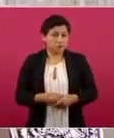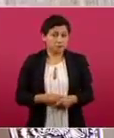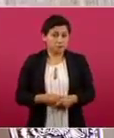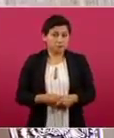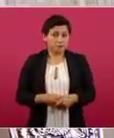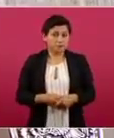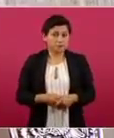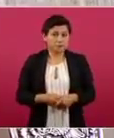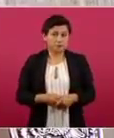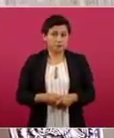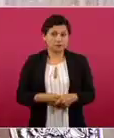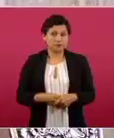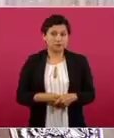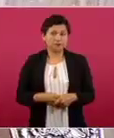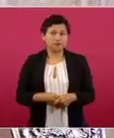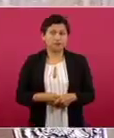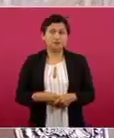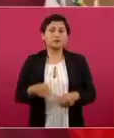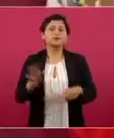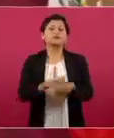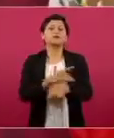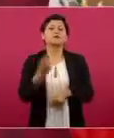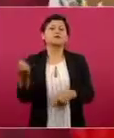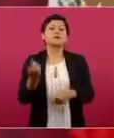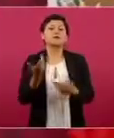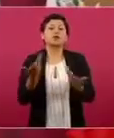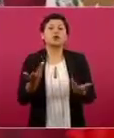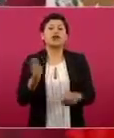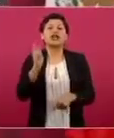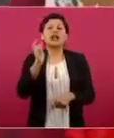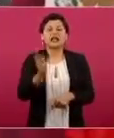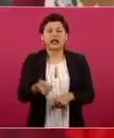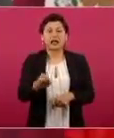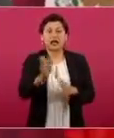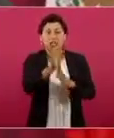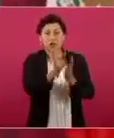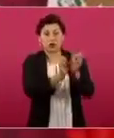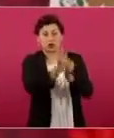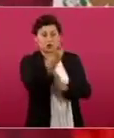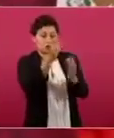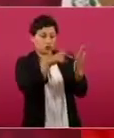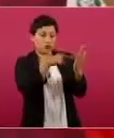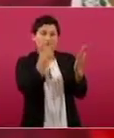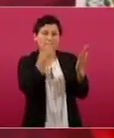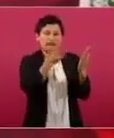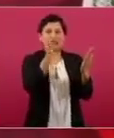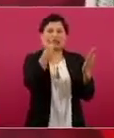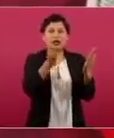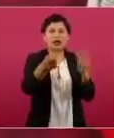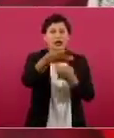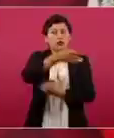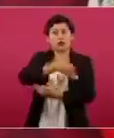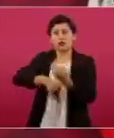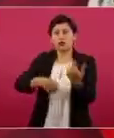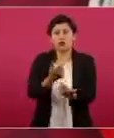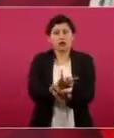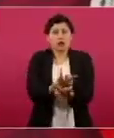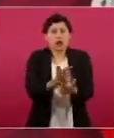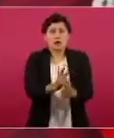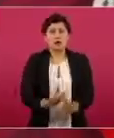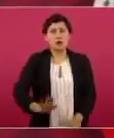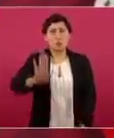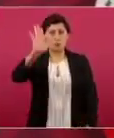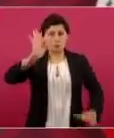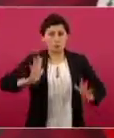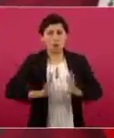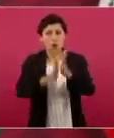porque la Constitución establece que todos tenemos derecho a votar y a ser votados. ¿Por